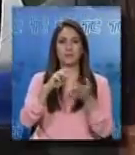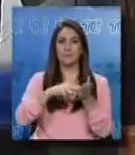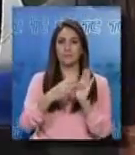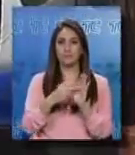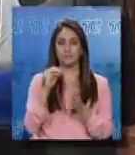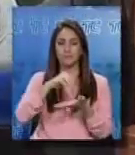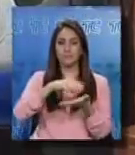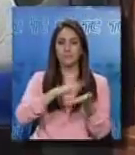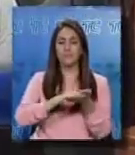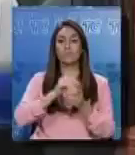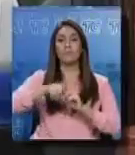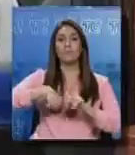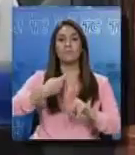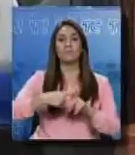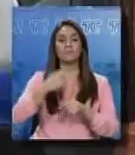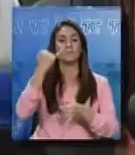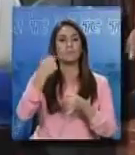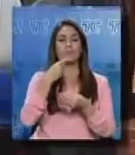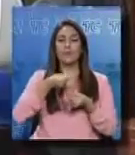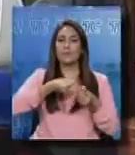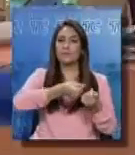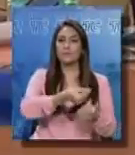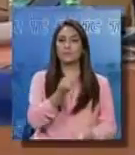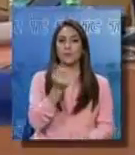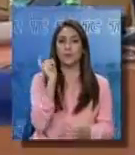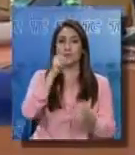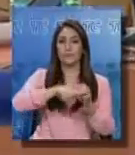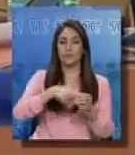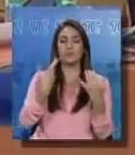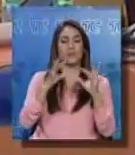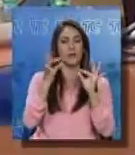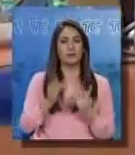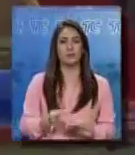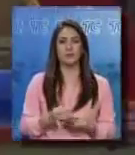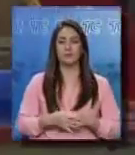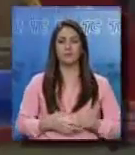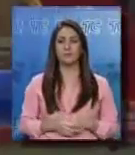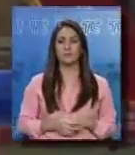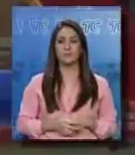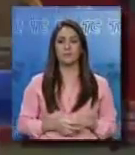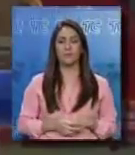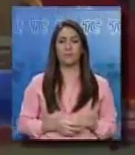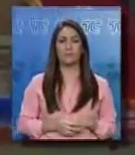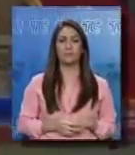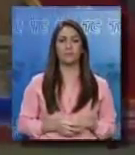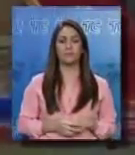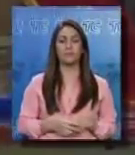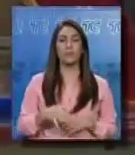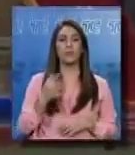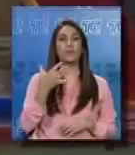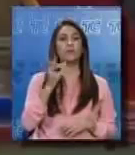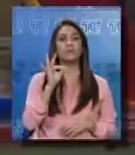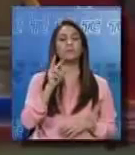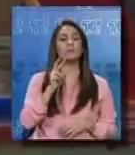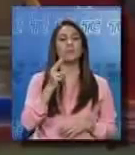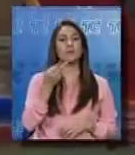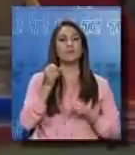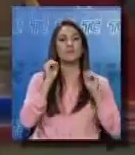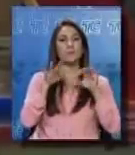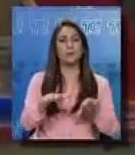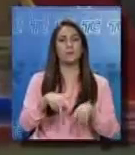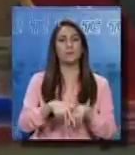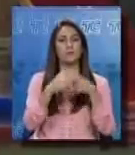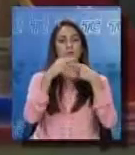Social, aclaró que el mecanismo de financiamiento para la afiliación está listo. Se activará a partir del 19 de septiembre, que haremos el